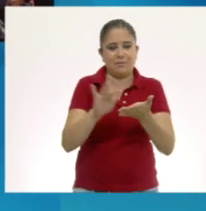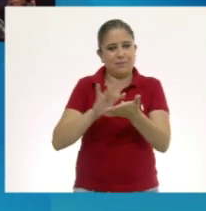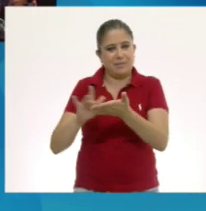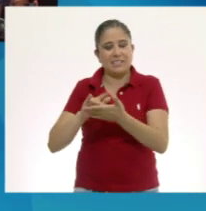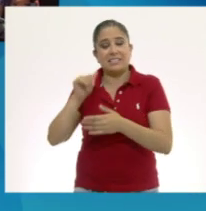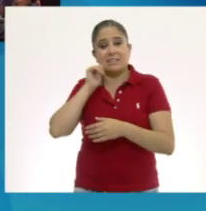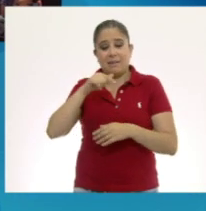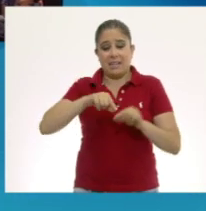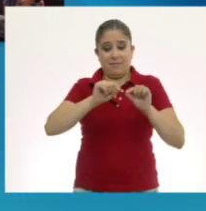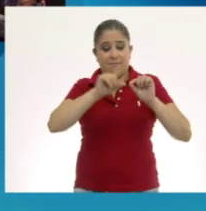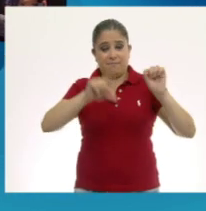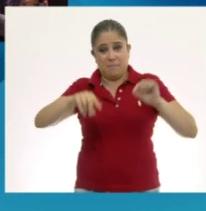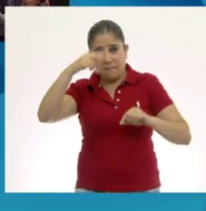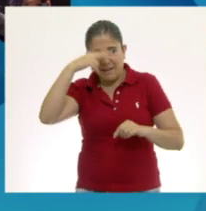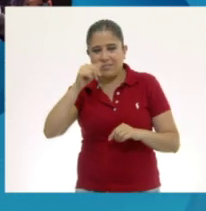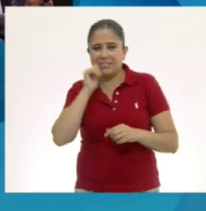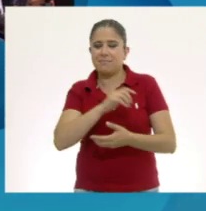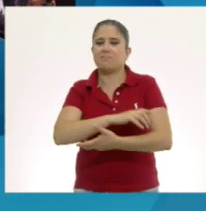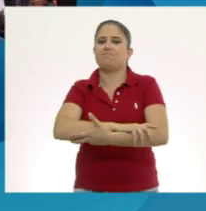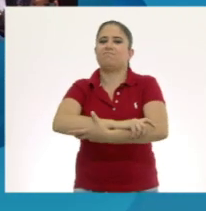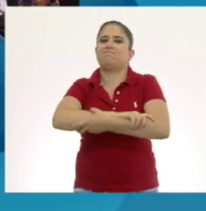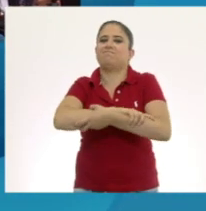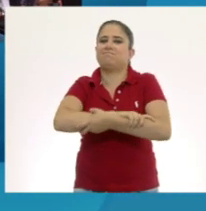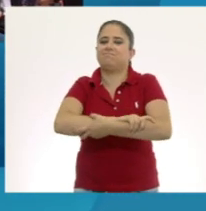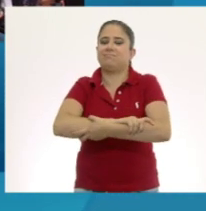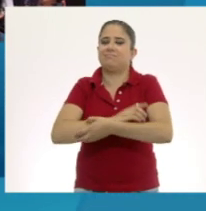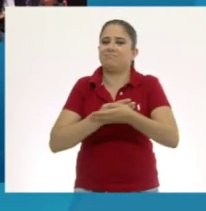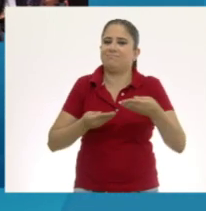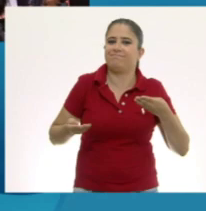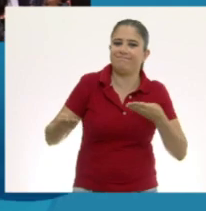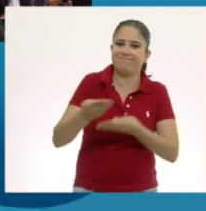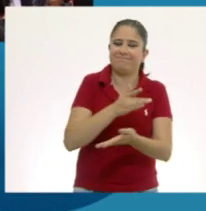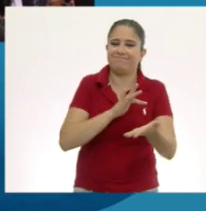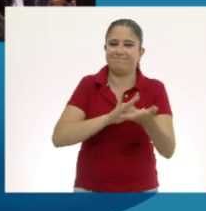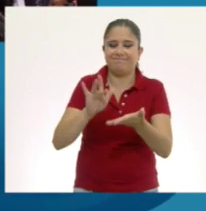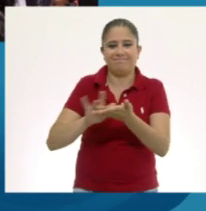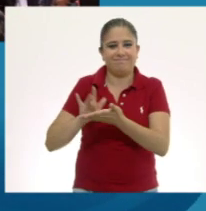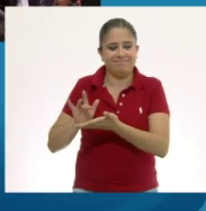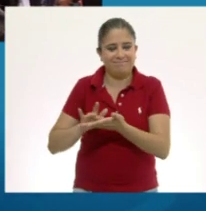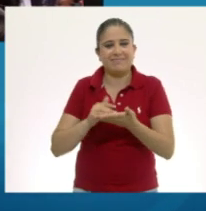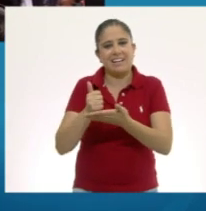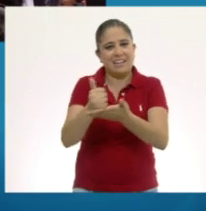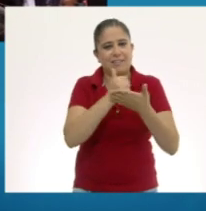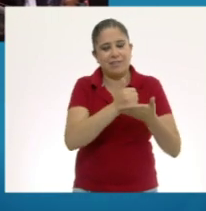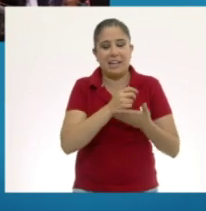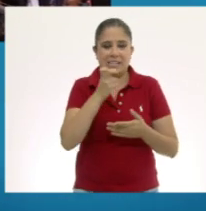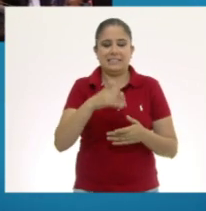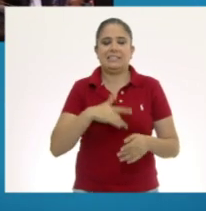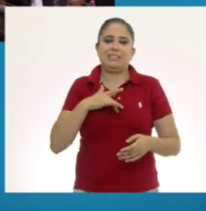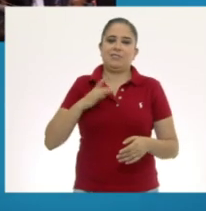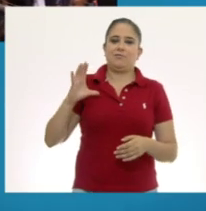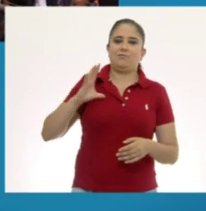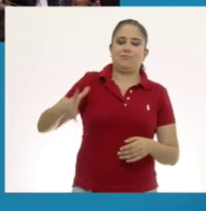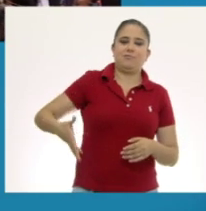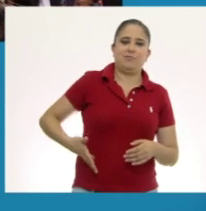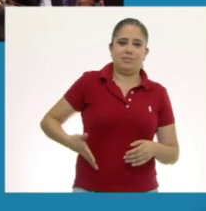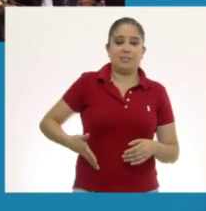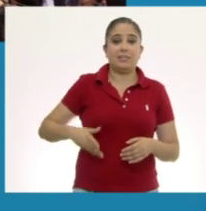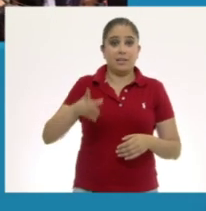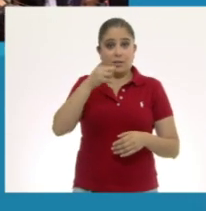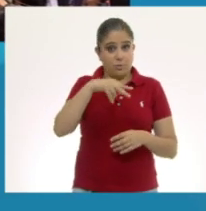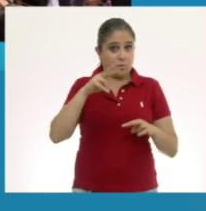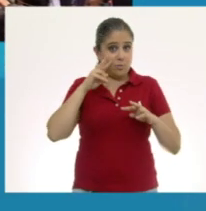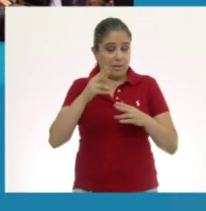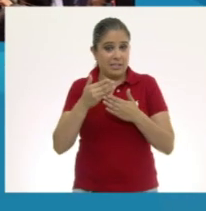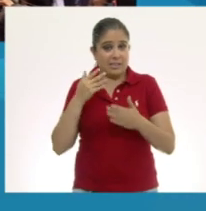pueblo mexicano es que somos bien solidarios ante la adversidad. Y de eso nos debemos sentir bien orgullosos. Lo pudiste ver